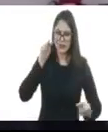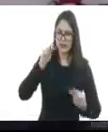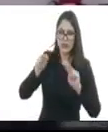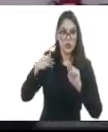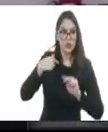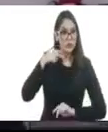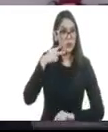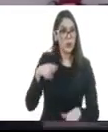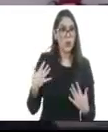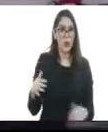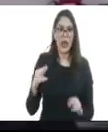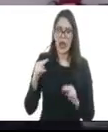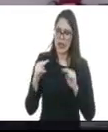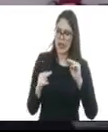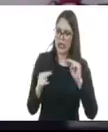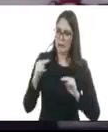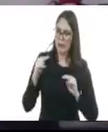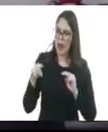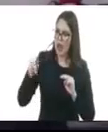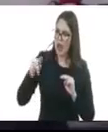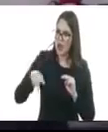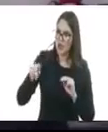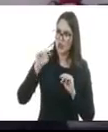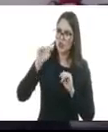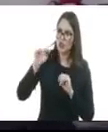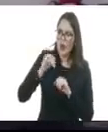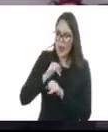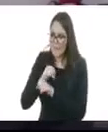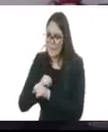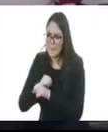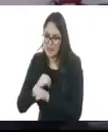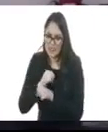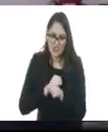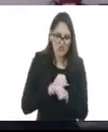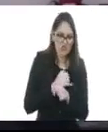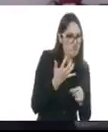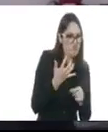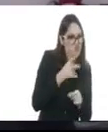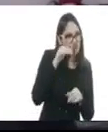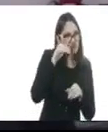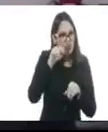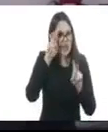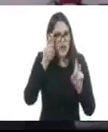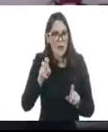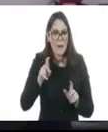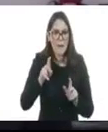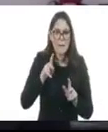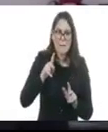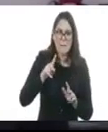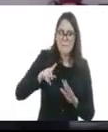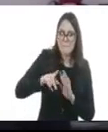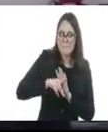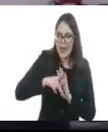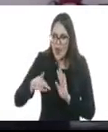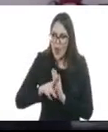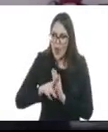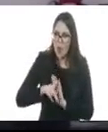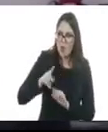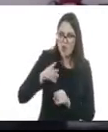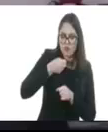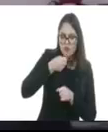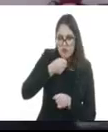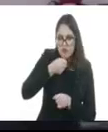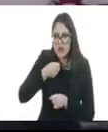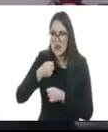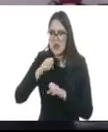muy bueno en cuanto a investigación periodística en México. La verdad es que fue muy complicado saber qué de